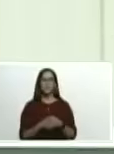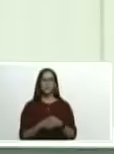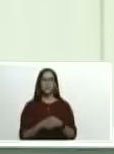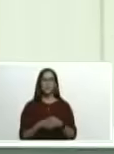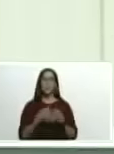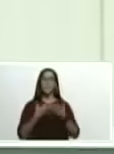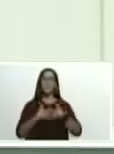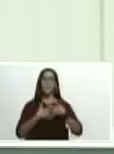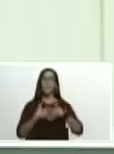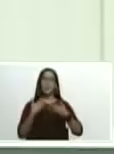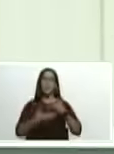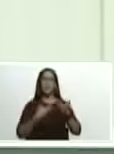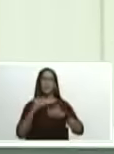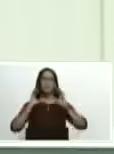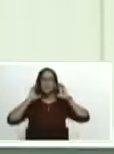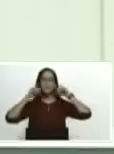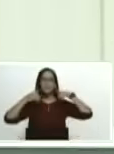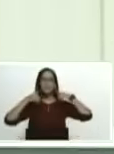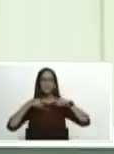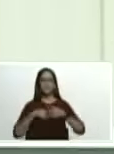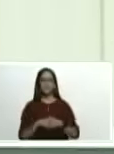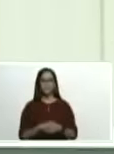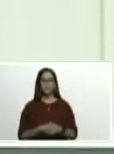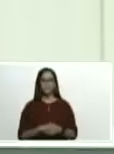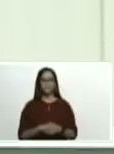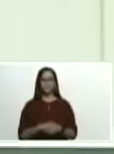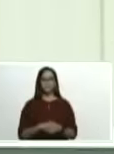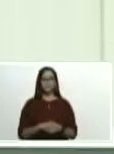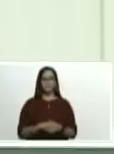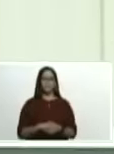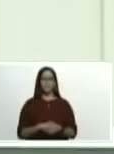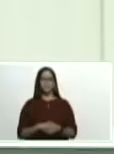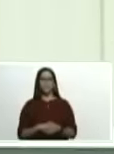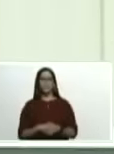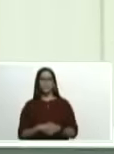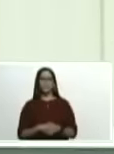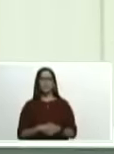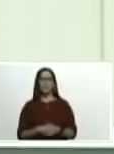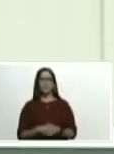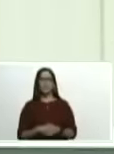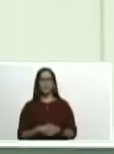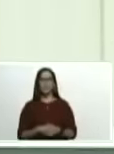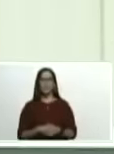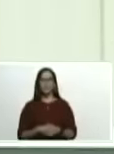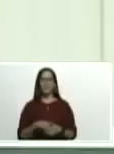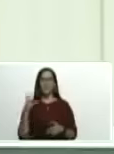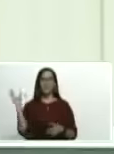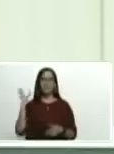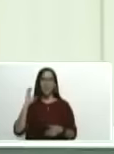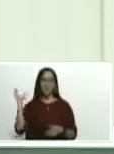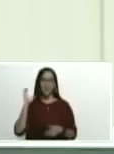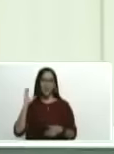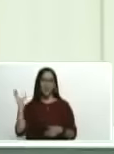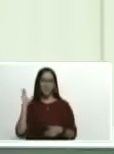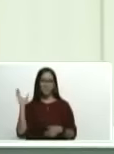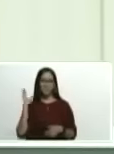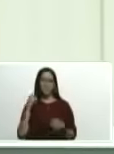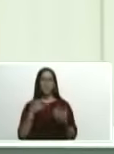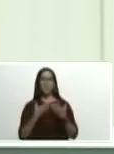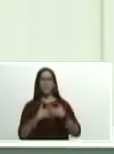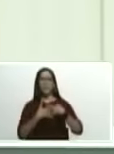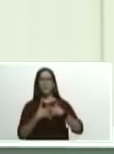planta procesadora de maíz Leander. Y en Caracas, la